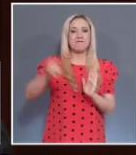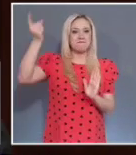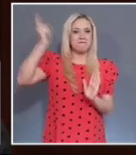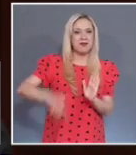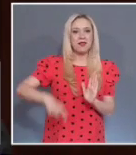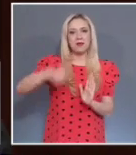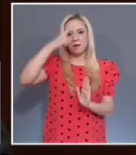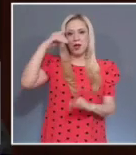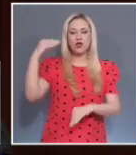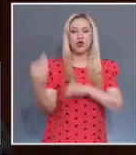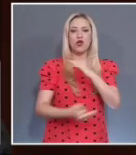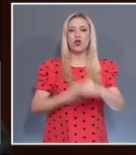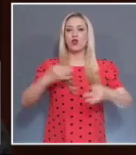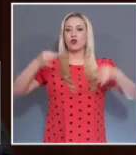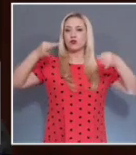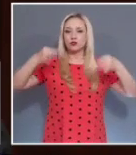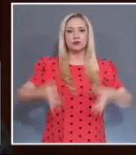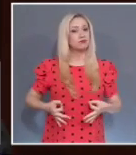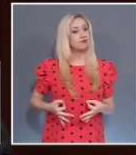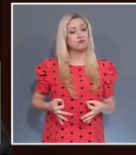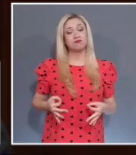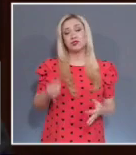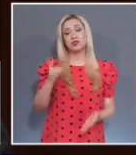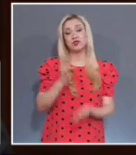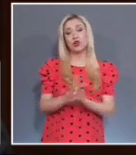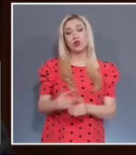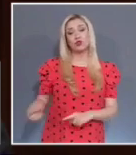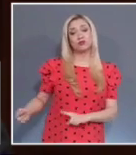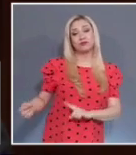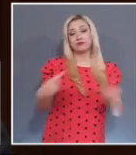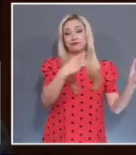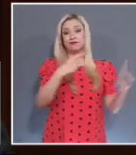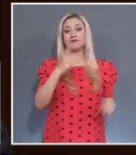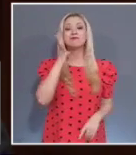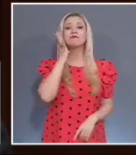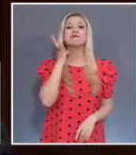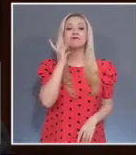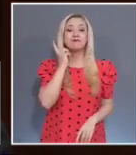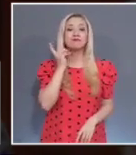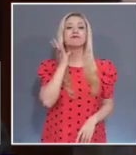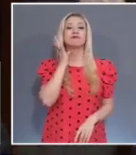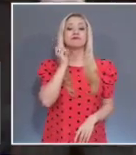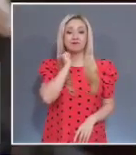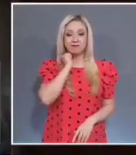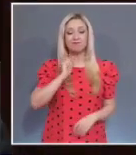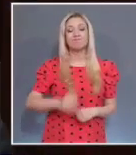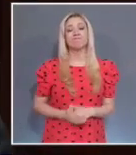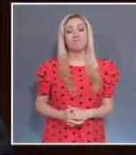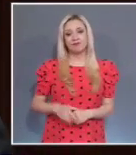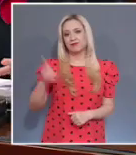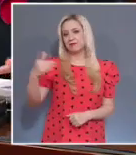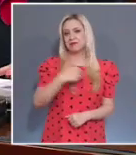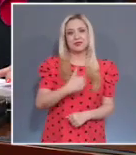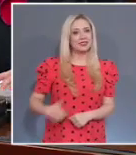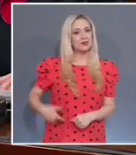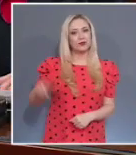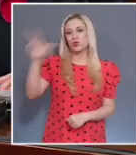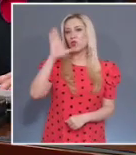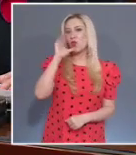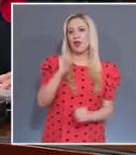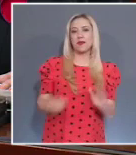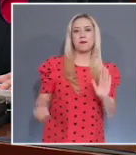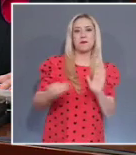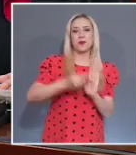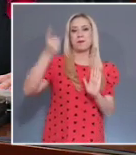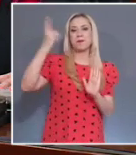Unión el que regule esta materia y no así el Poder Ejecutivo a través de sus facultades administrativas. Quienes